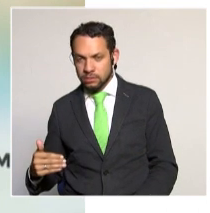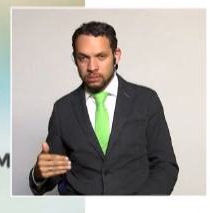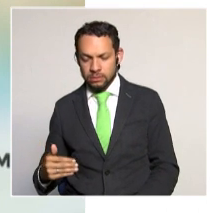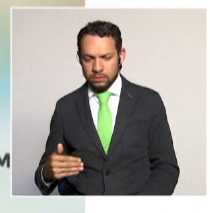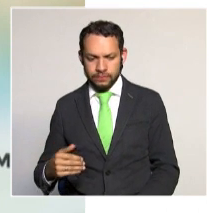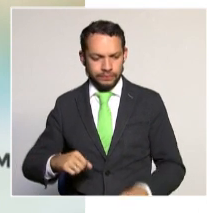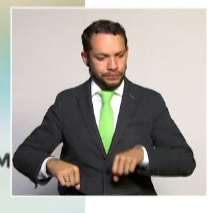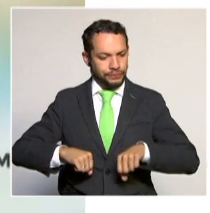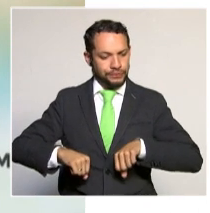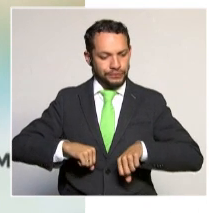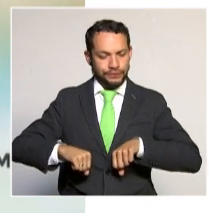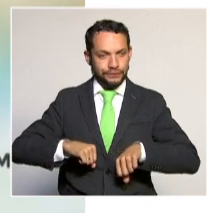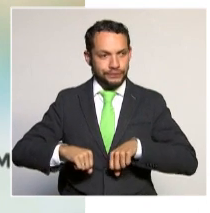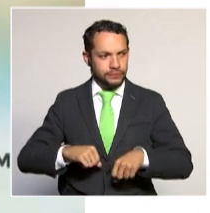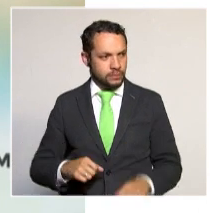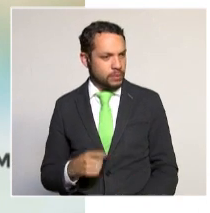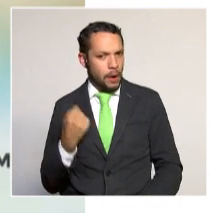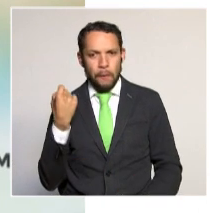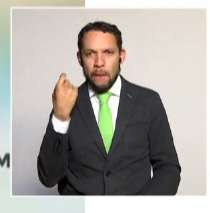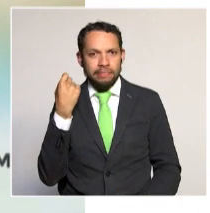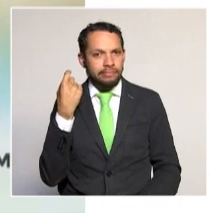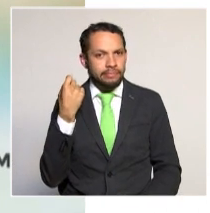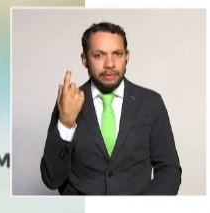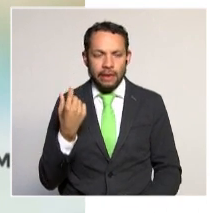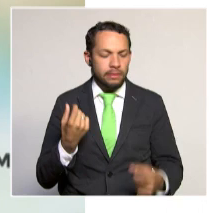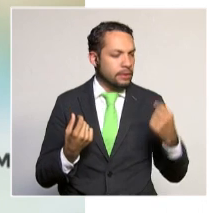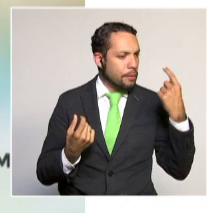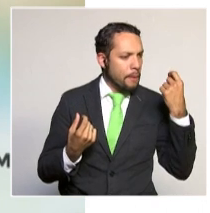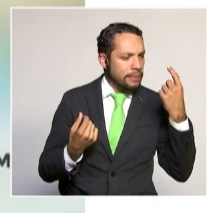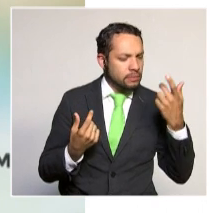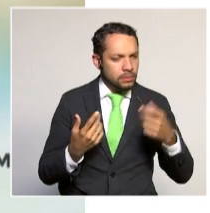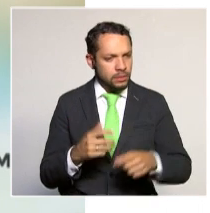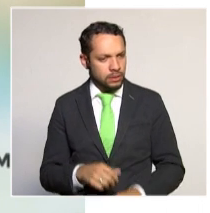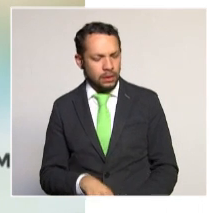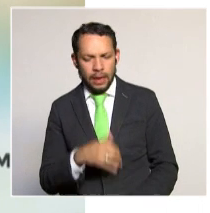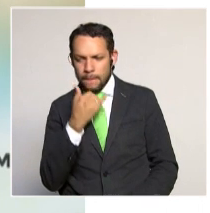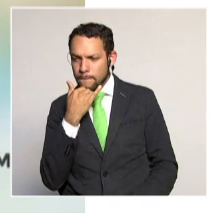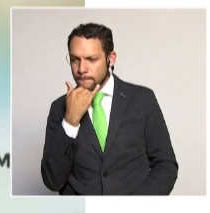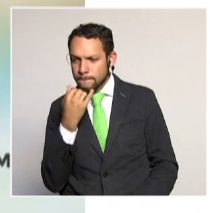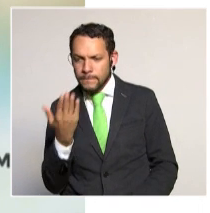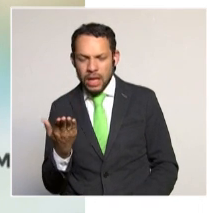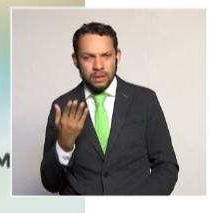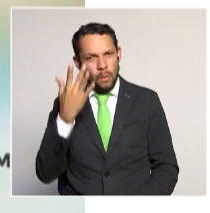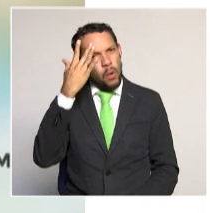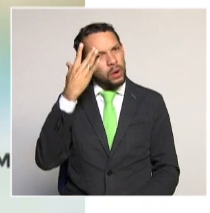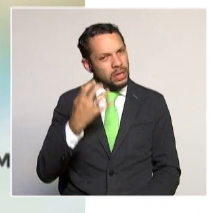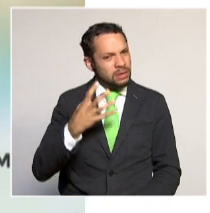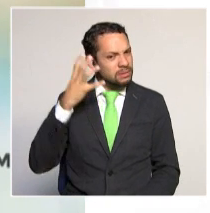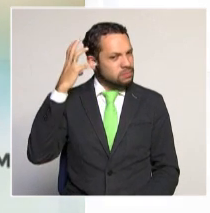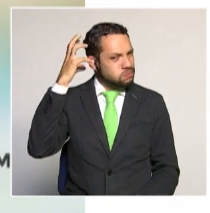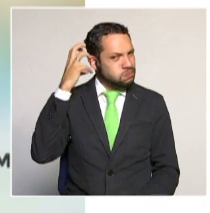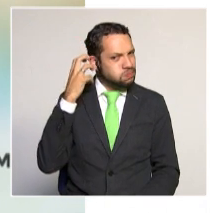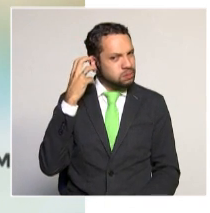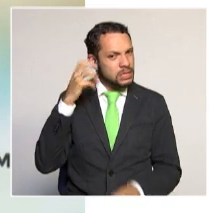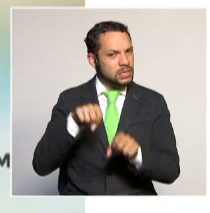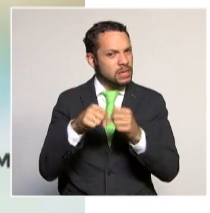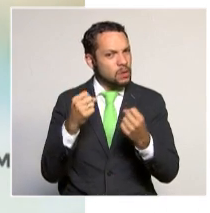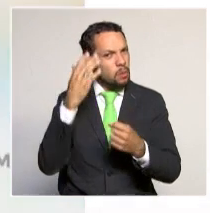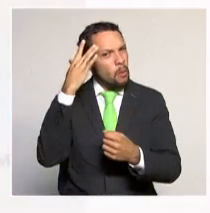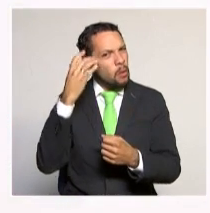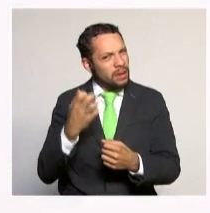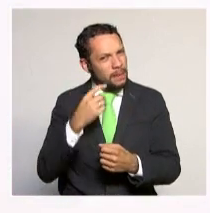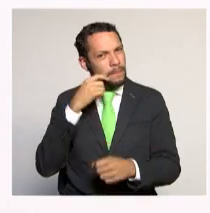cambios de su actitud, del juicio, demás. ¿Qué es lo que pasa? ¿Qué es lo que se daña en el cerebro? Bien,